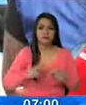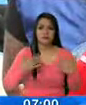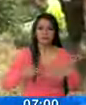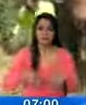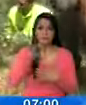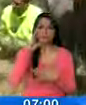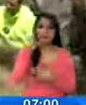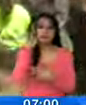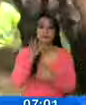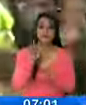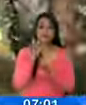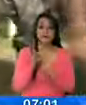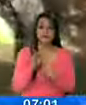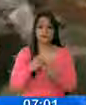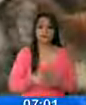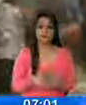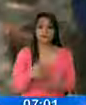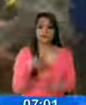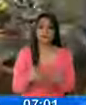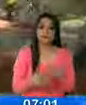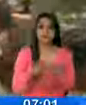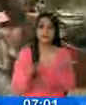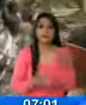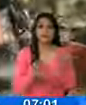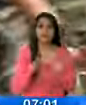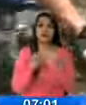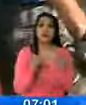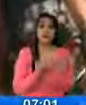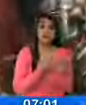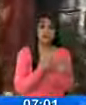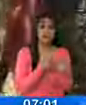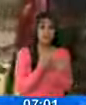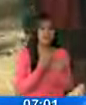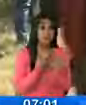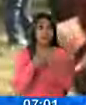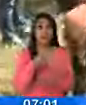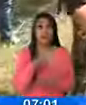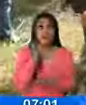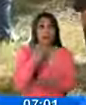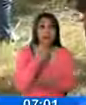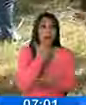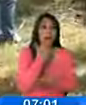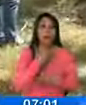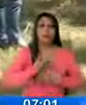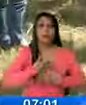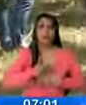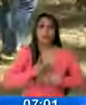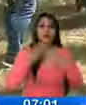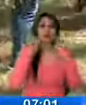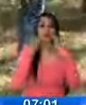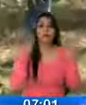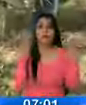criminalística. En las próximas horas, tal vez una familia tendrá un respiro y aliviará el peso de no saber qué pasó con